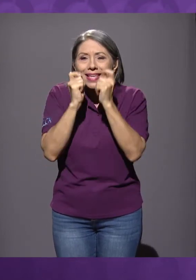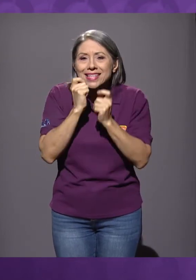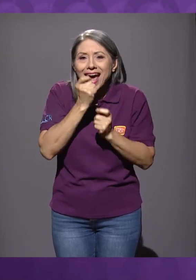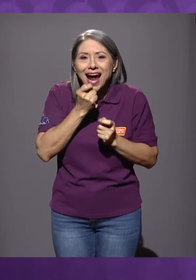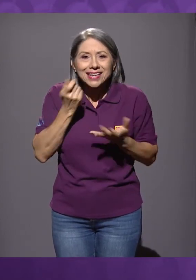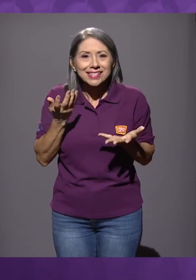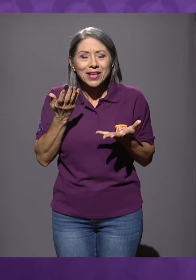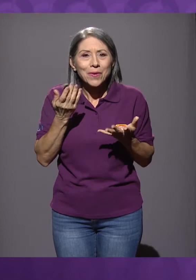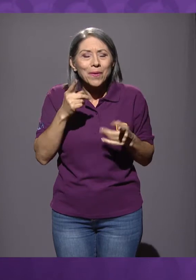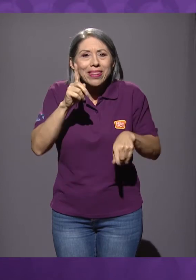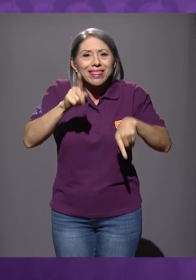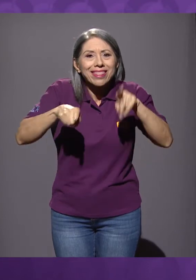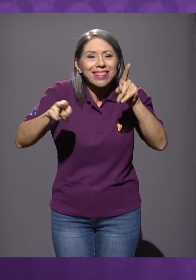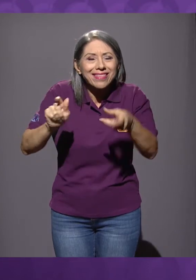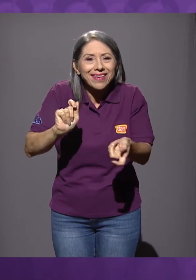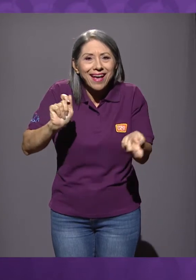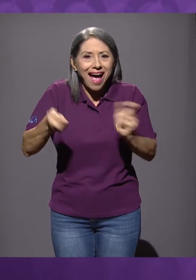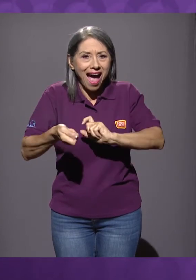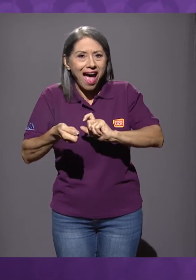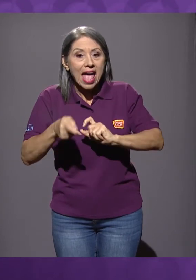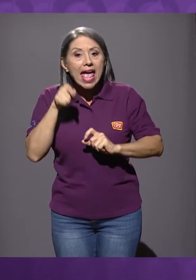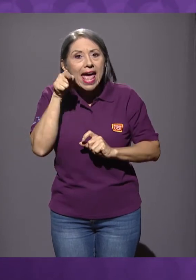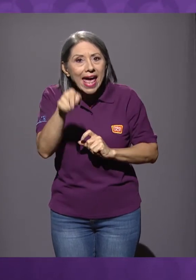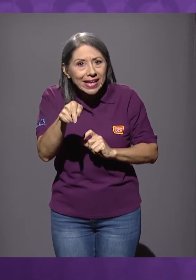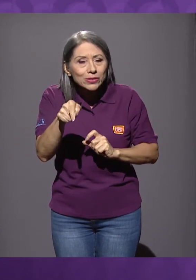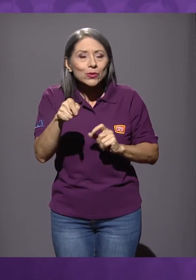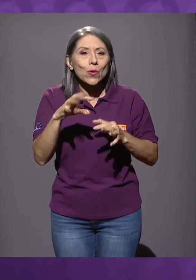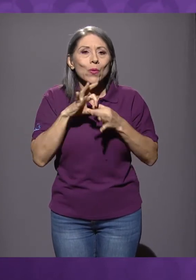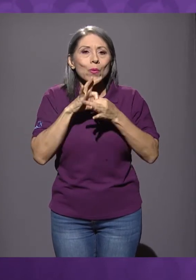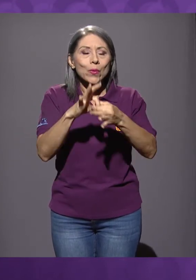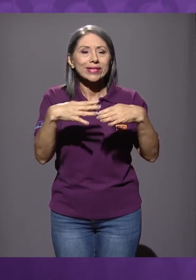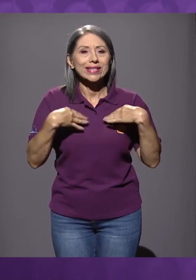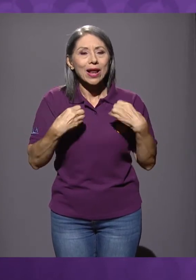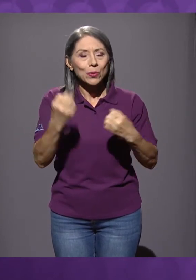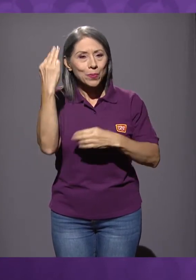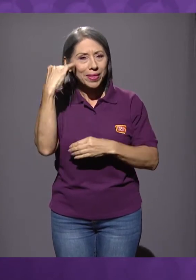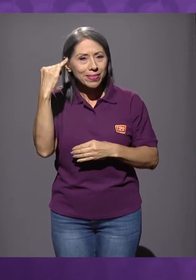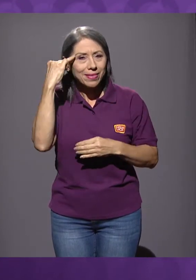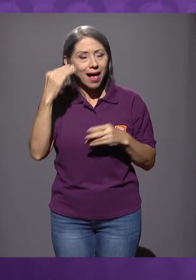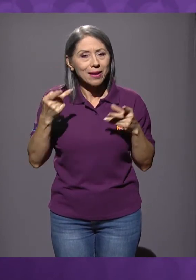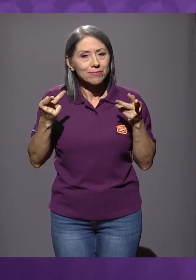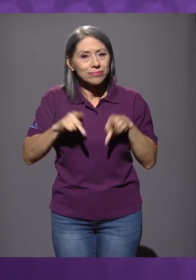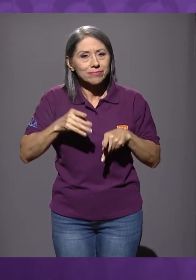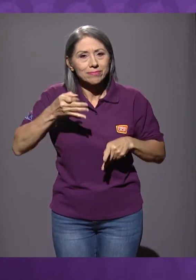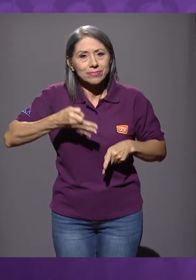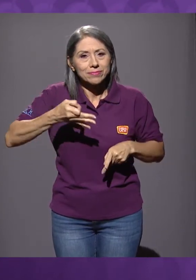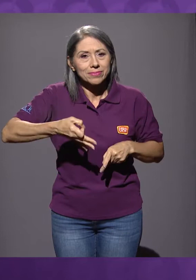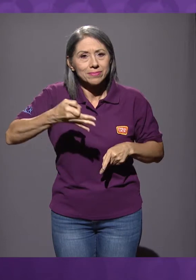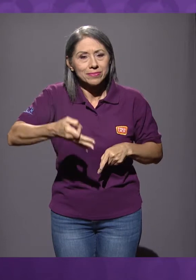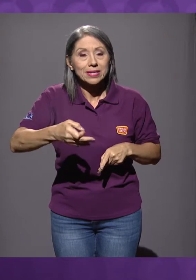la cotidianidad que requiere de un proceso formativo, de